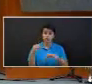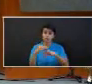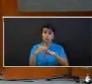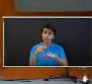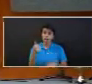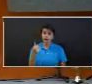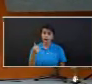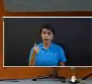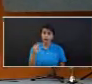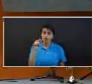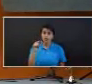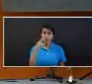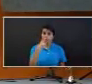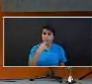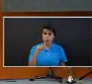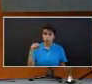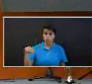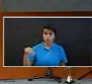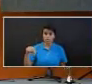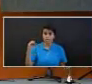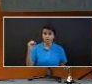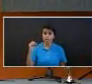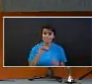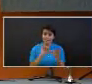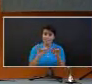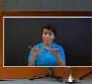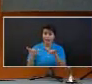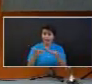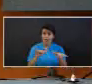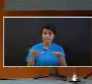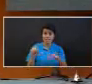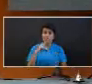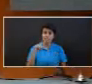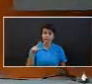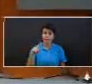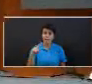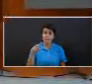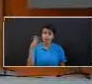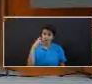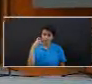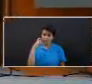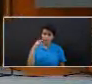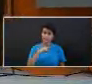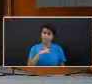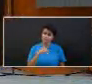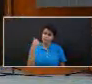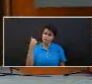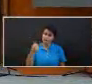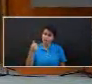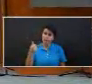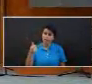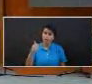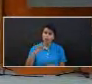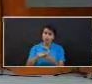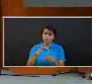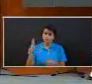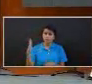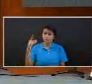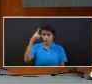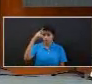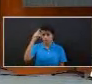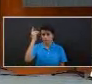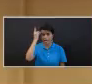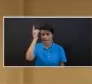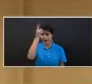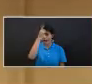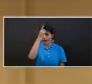Sus hijos, sus nietos empezaron a escribirle y decirle: papá, ya está bien, ya has cumplido tu tarea, hay